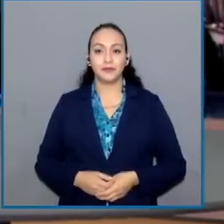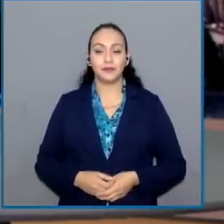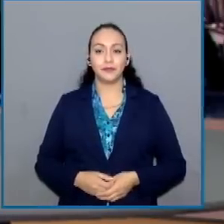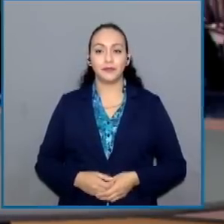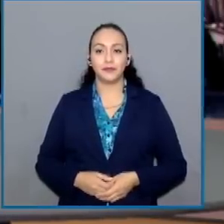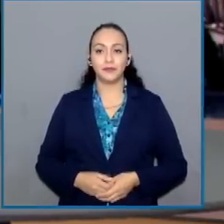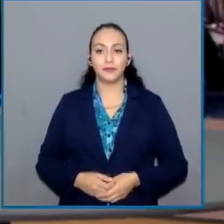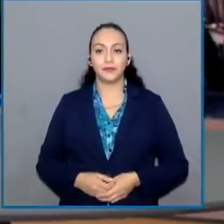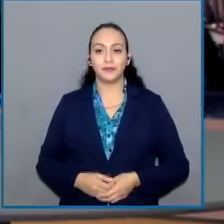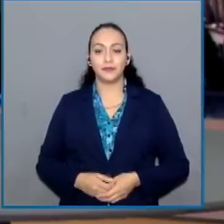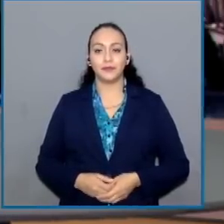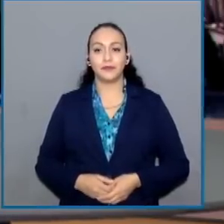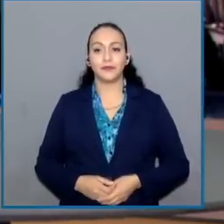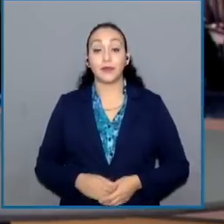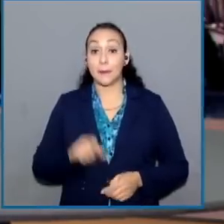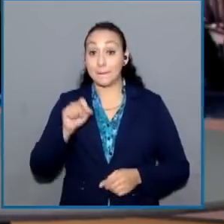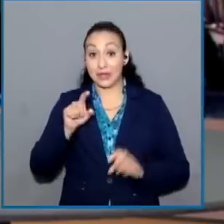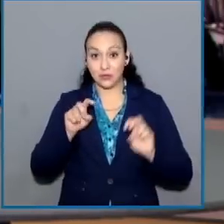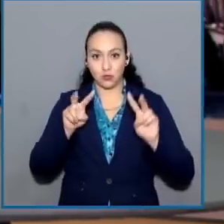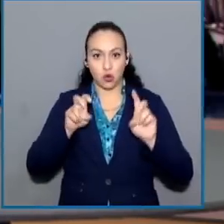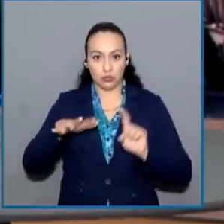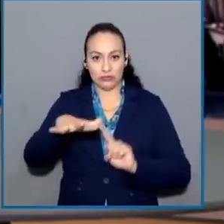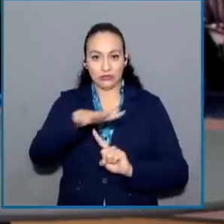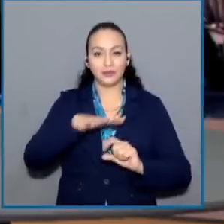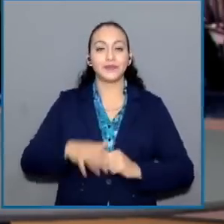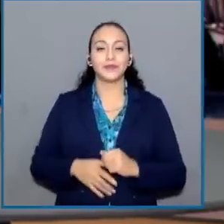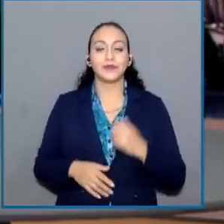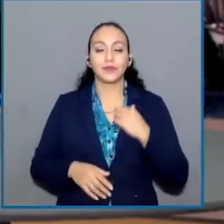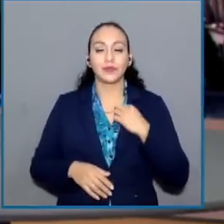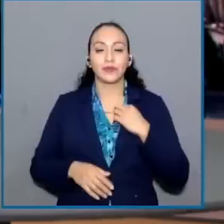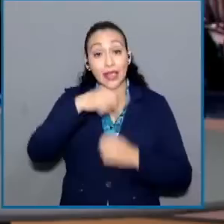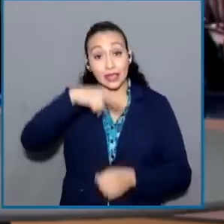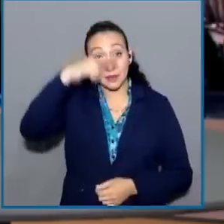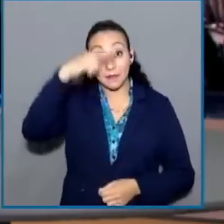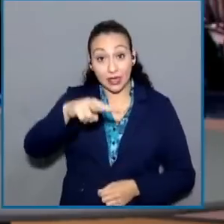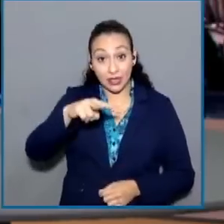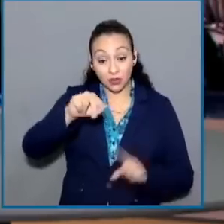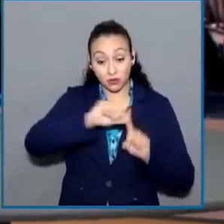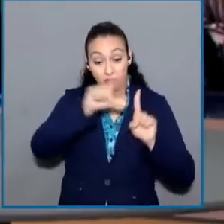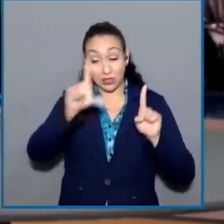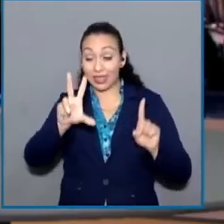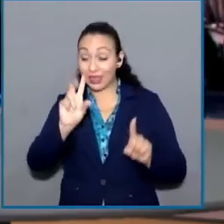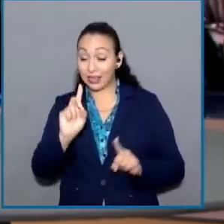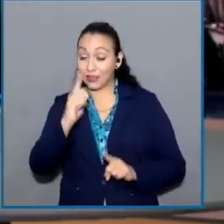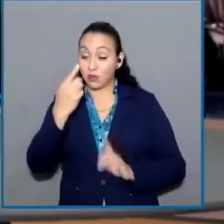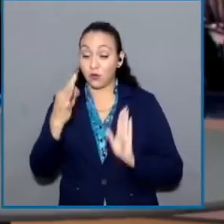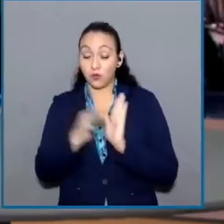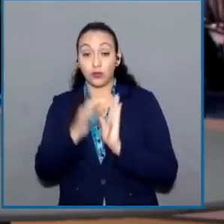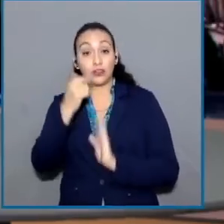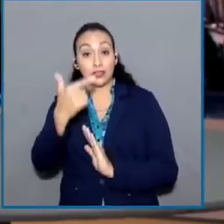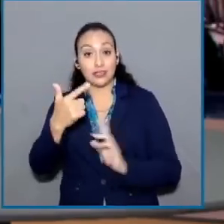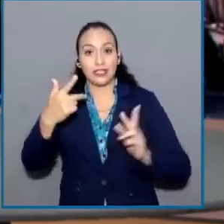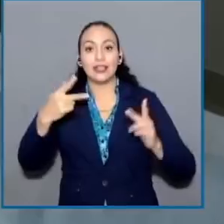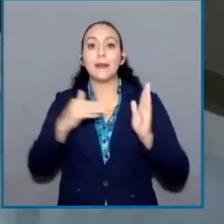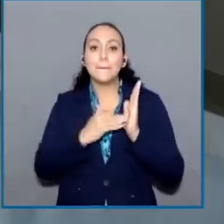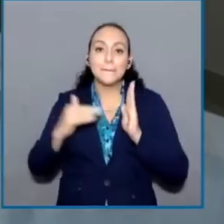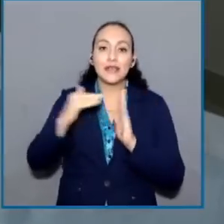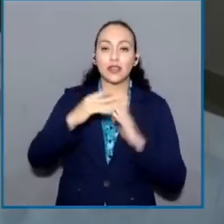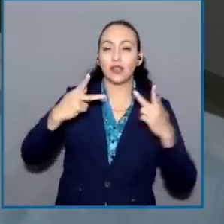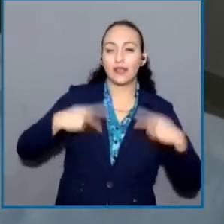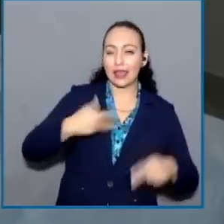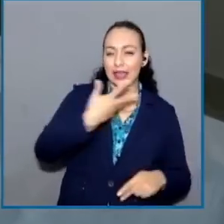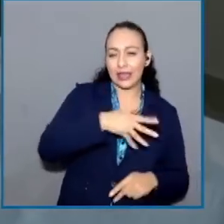Sobre este mismo tema, se destaca que en nuestro país, 31.7 millones de personas de 15 años y más